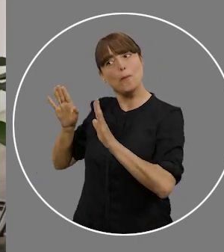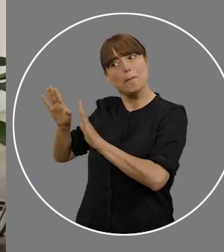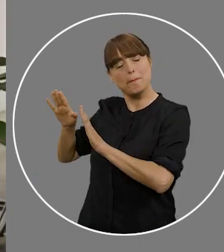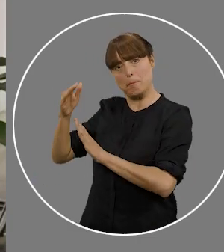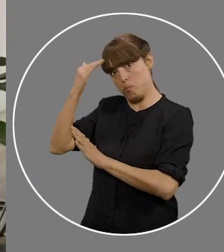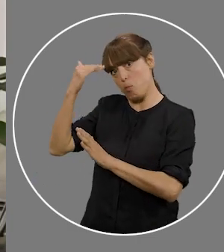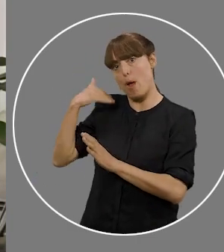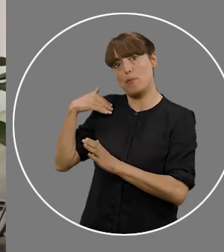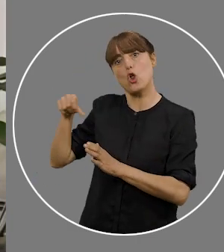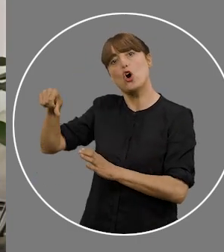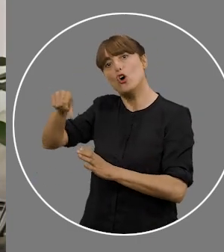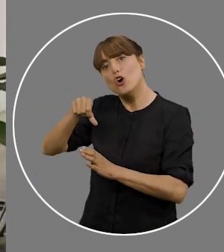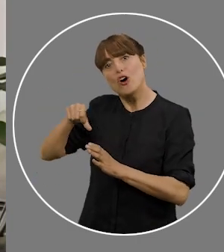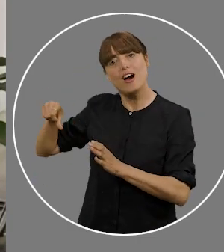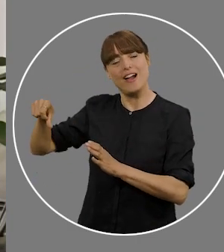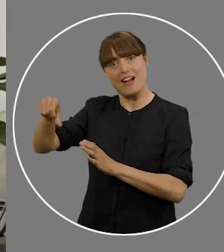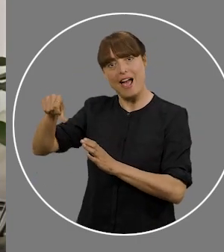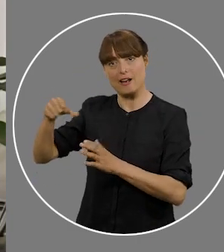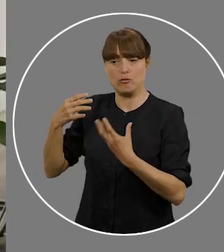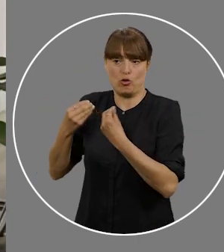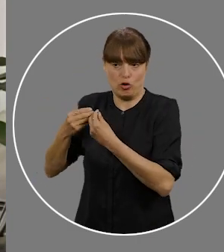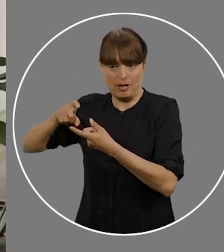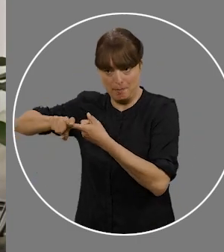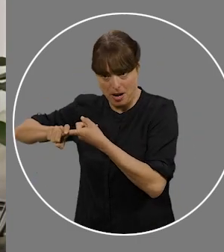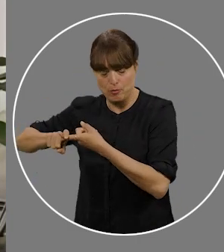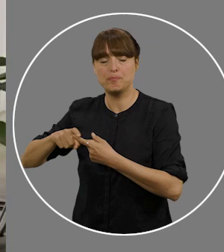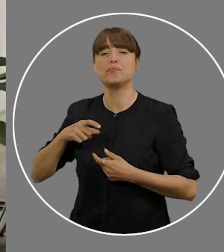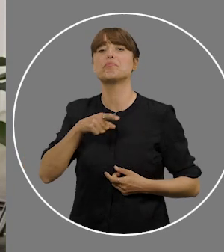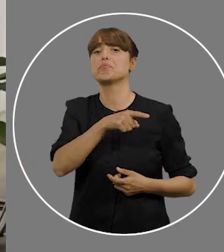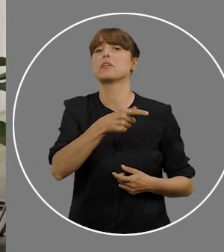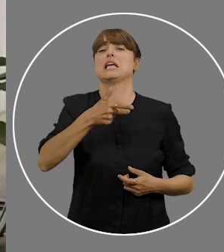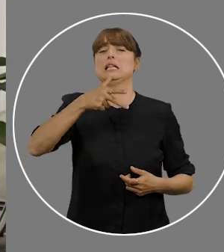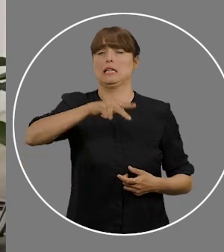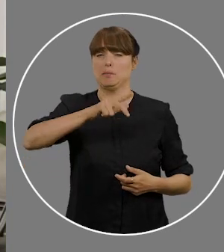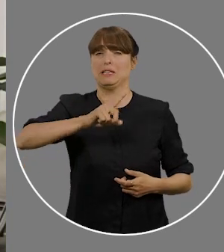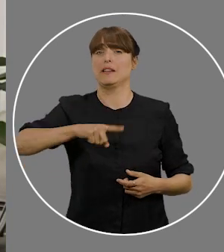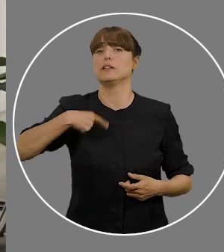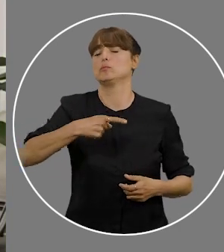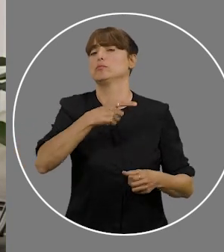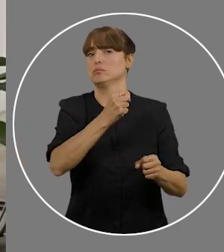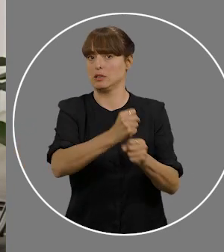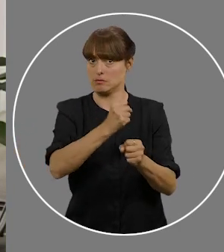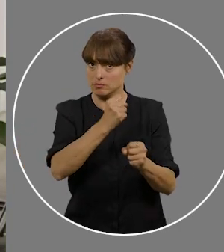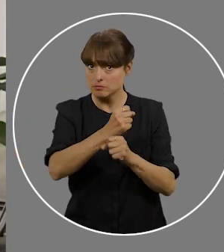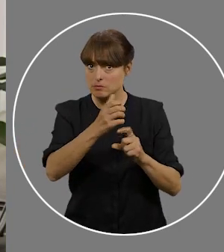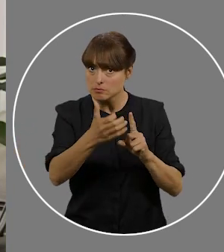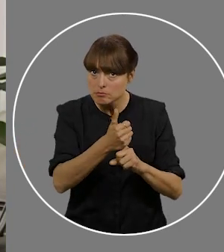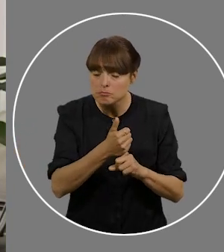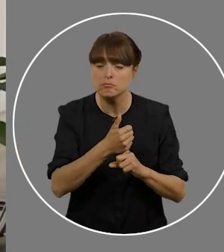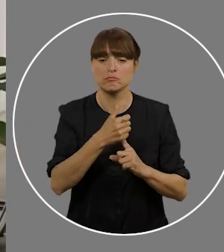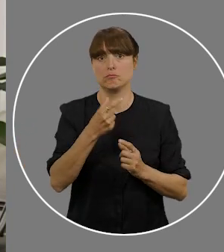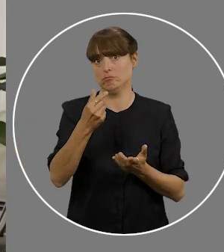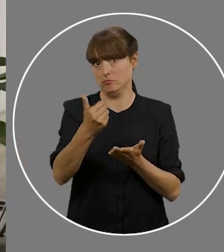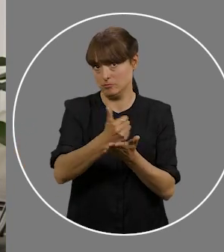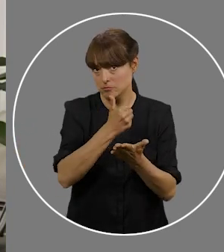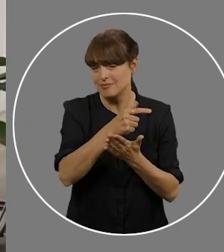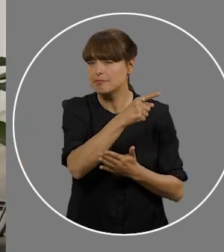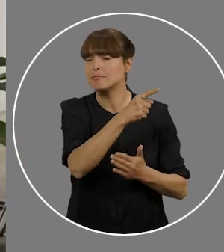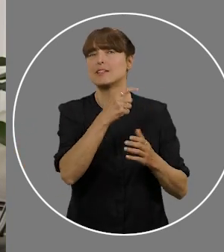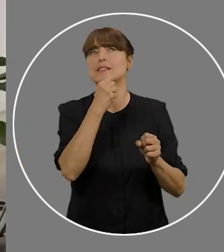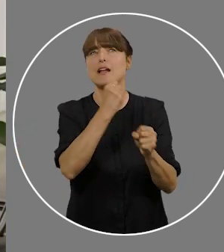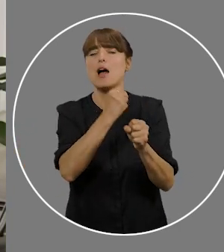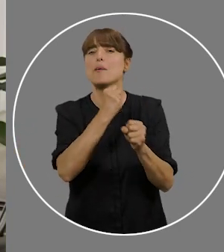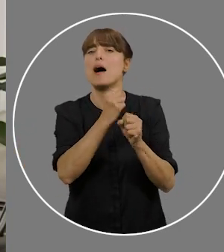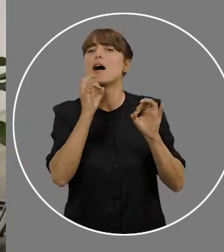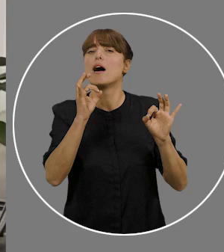en el pueblo. Y a los tres meses, pues claro, echaba a faltar a mi madre. Y yo estaba trabajando en una casa,